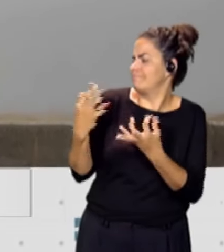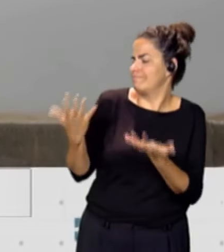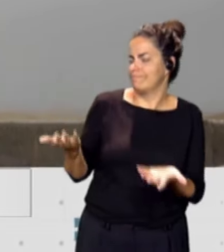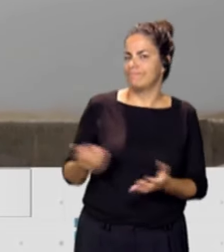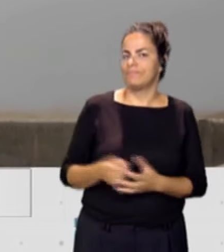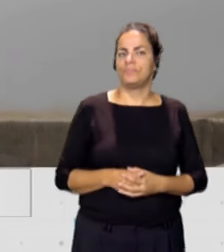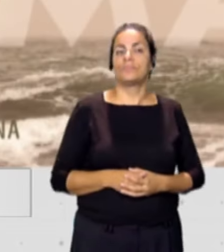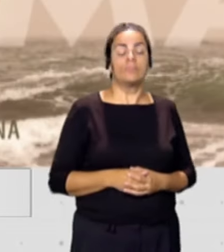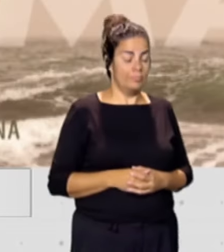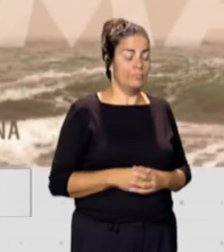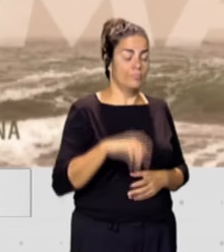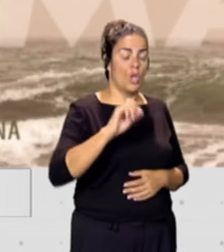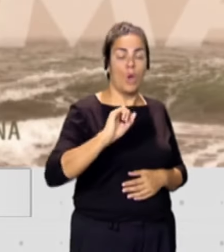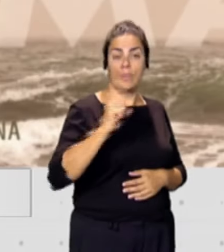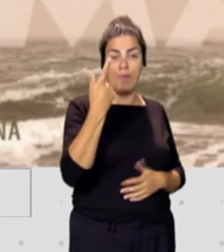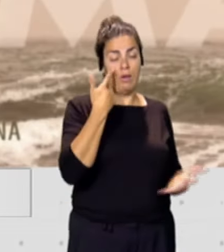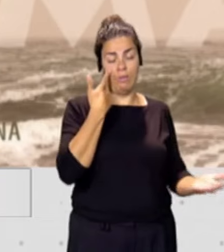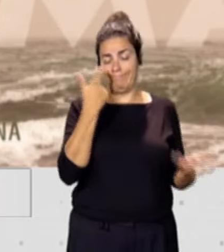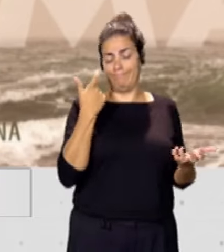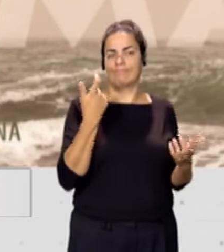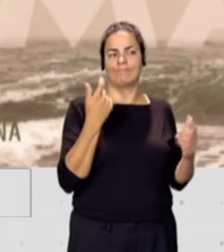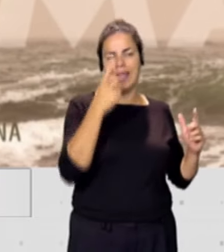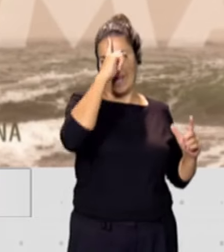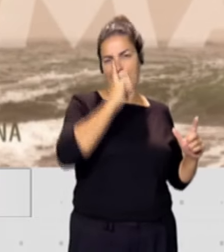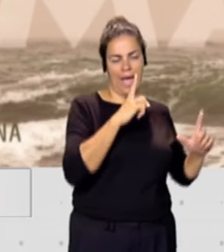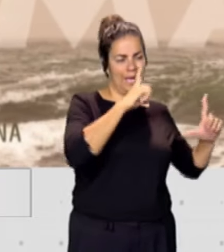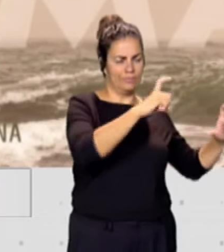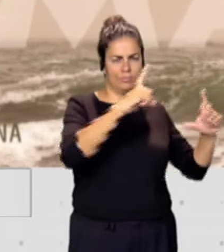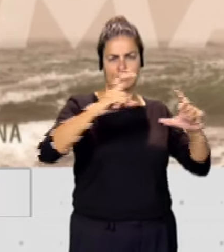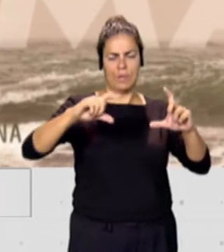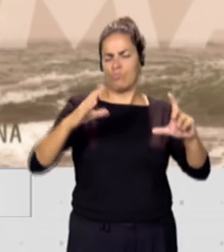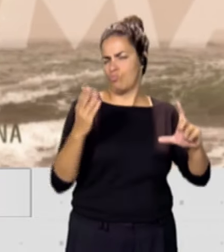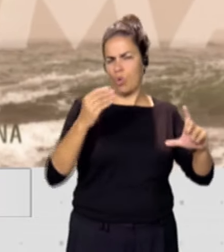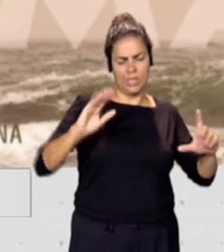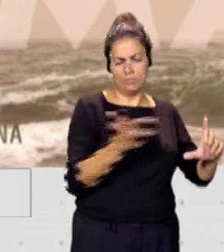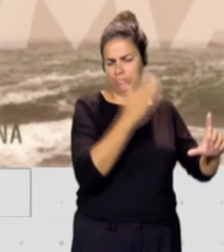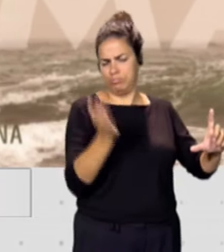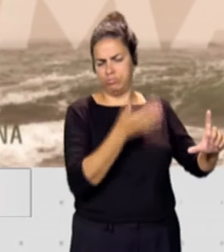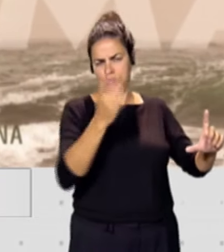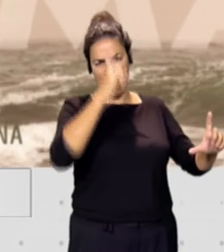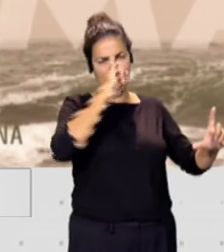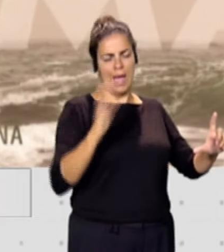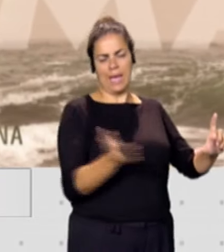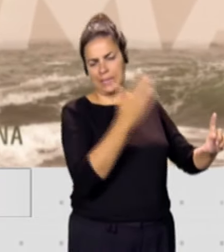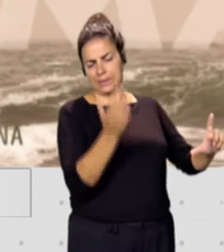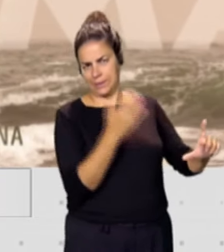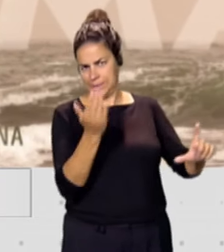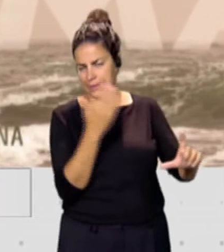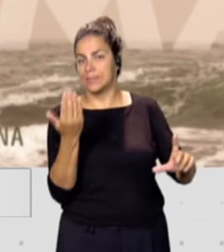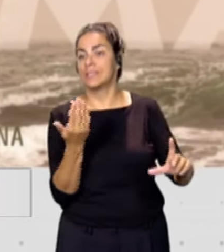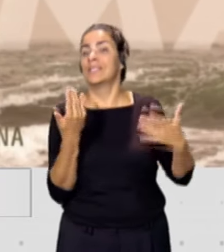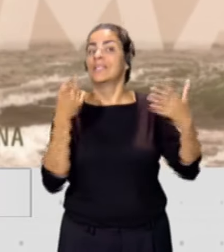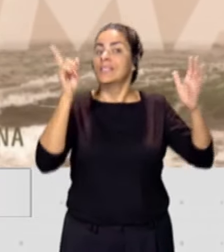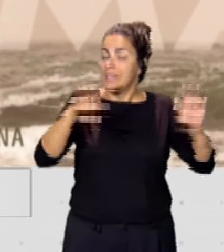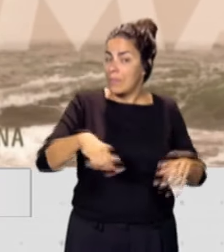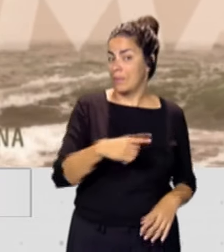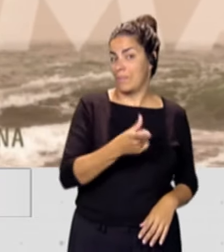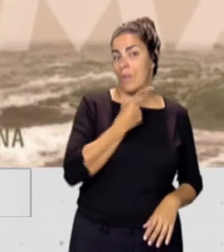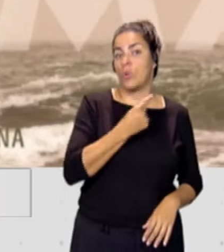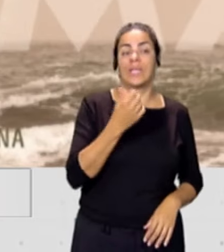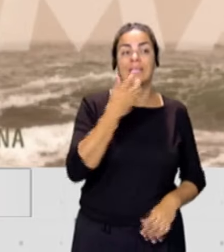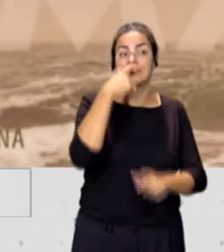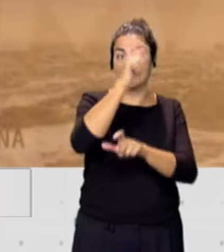lo más eh visuales las imágenes tendrá muchas muchas imágenes que ido tomando sí que me gustaría también eh para que la gente que a lo mejor no